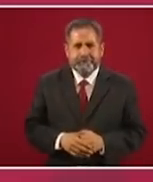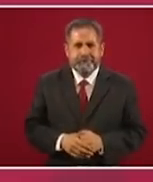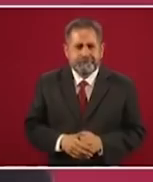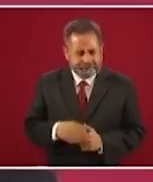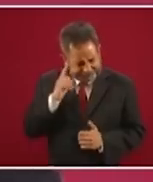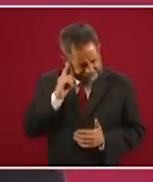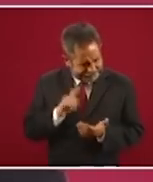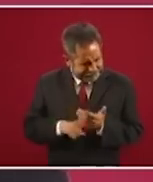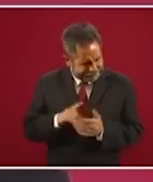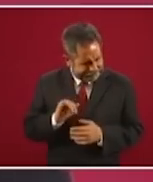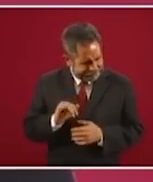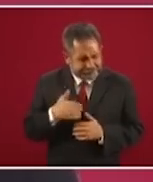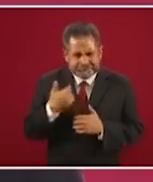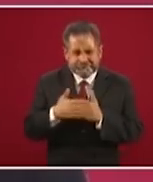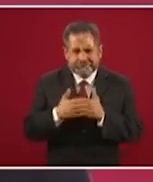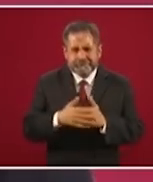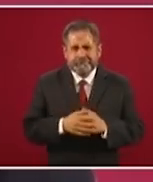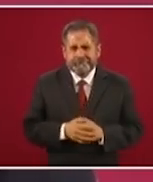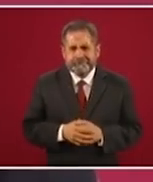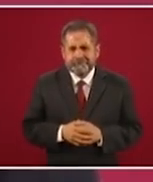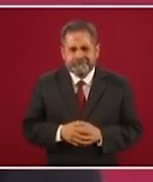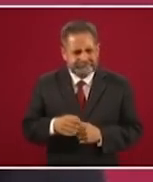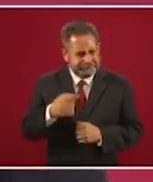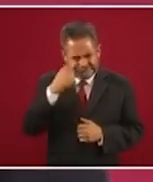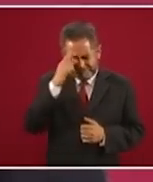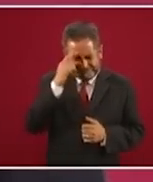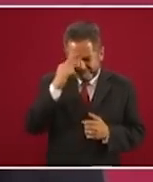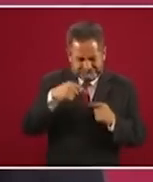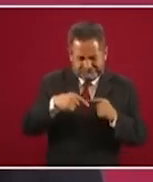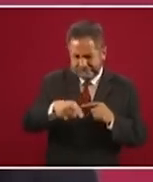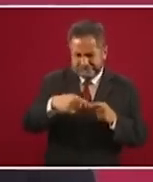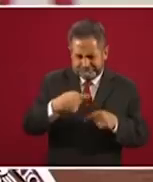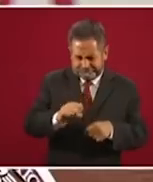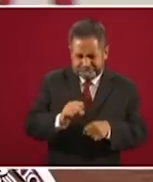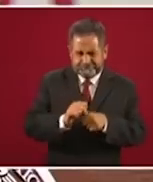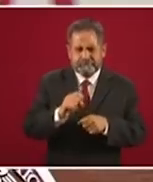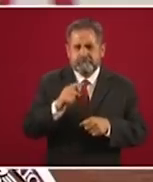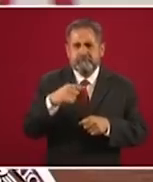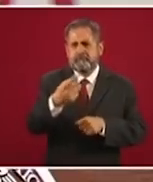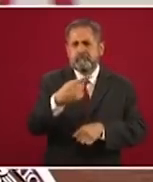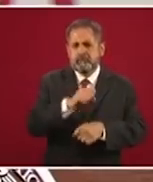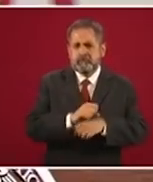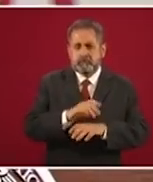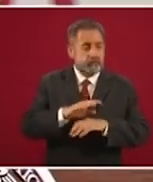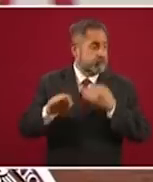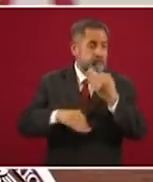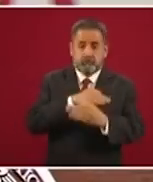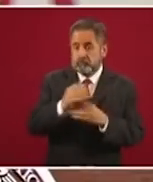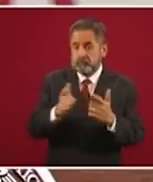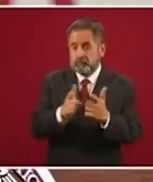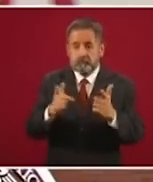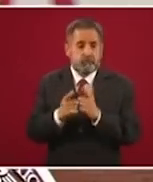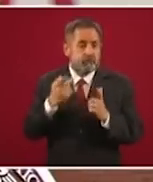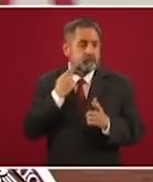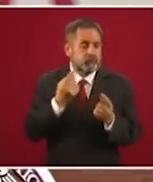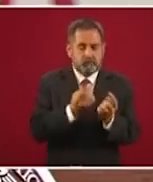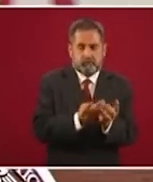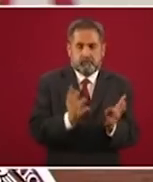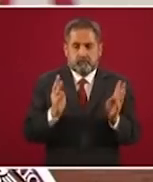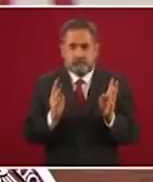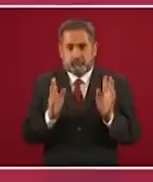yo creo que sí, no sé si esta semana o la próxima, de todos los partidos. Bueno, los